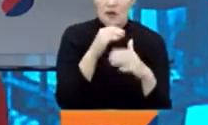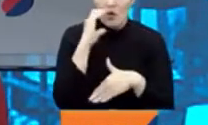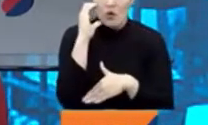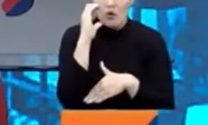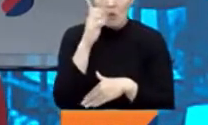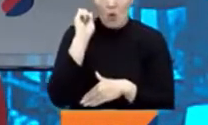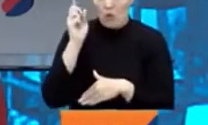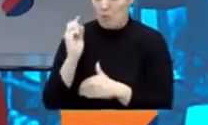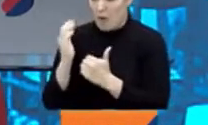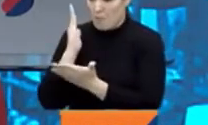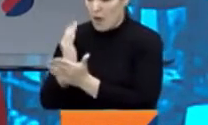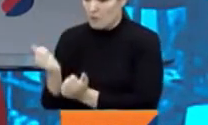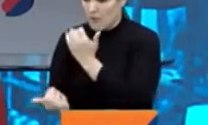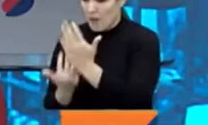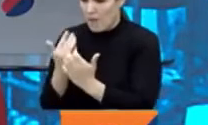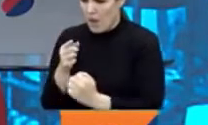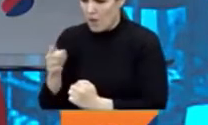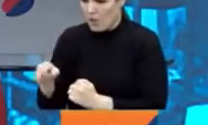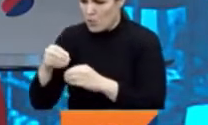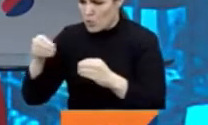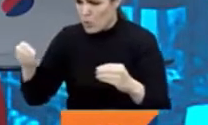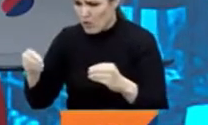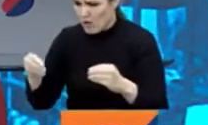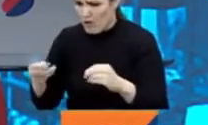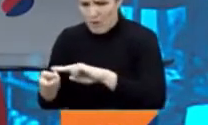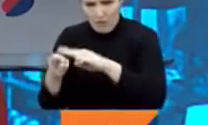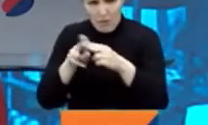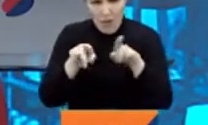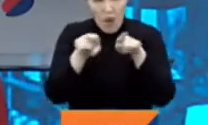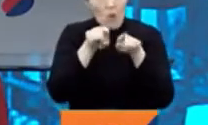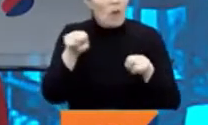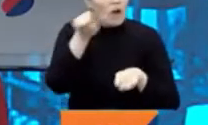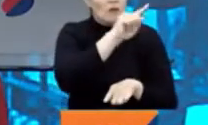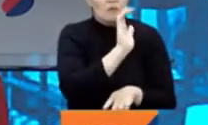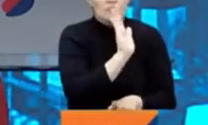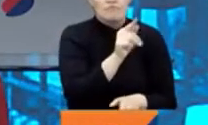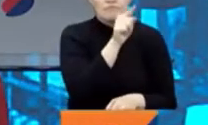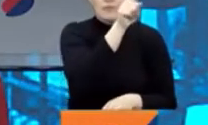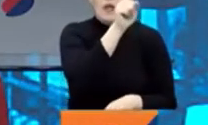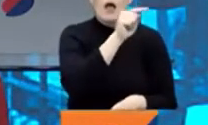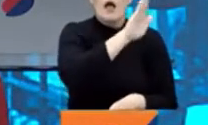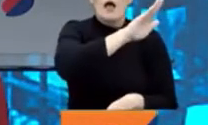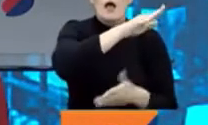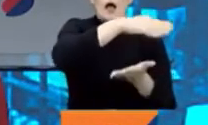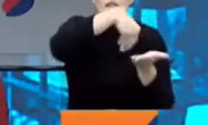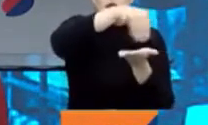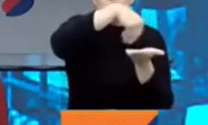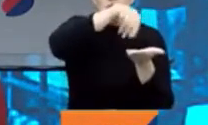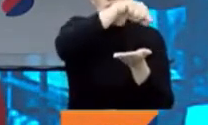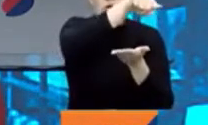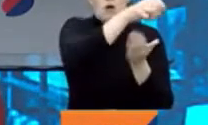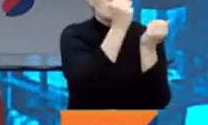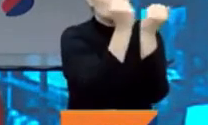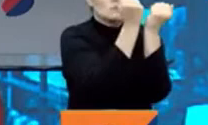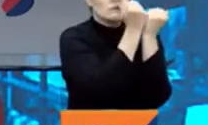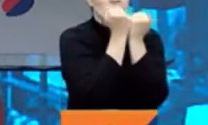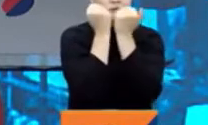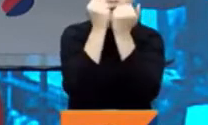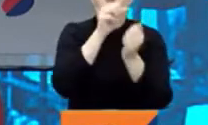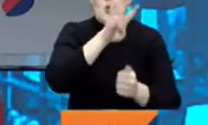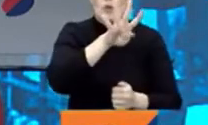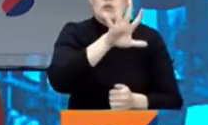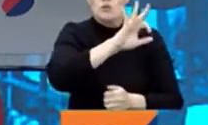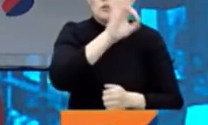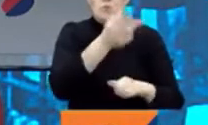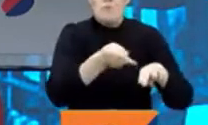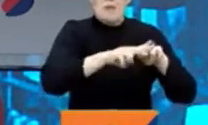Tuluá. En Atlántico la situación también es crítica y es que en un centro penitenciario la cifra de hacinamiento supera el